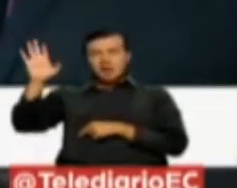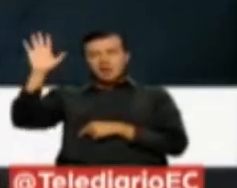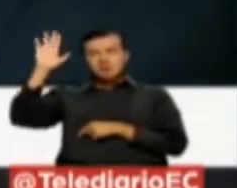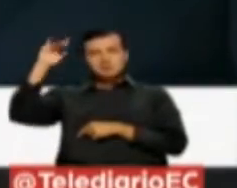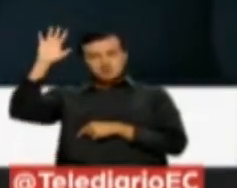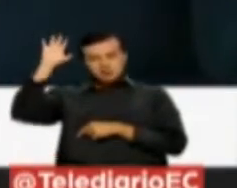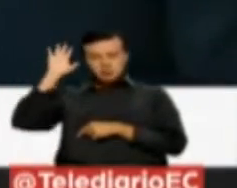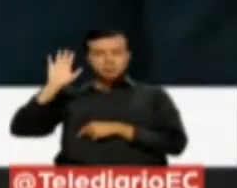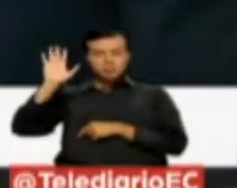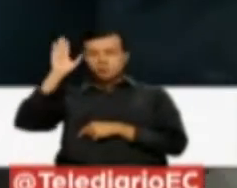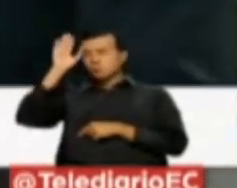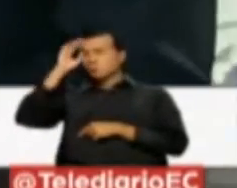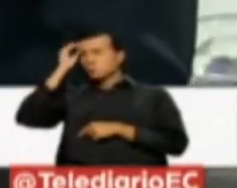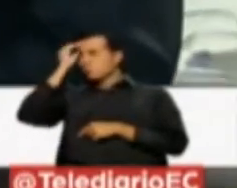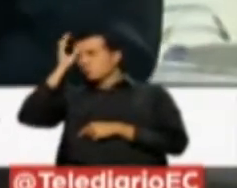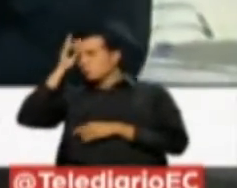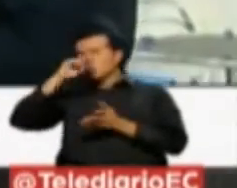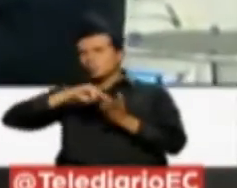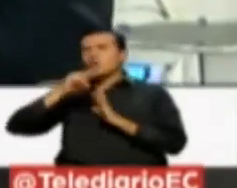hacer tecnología, crear